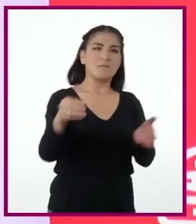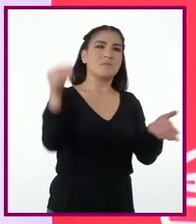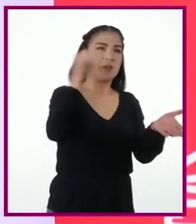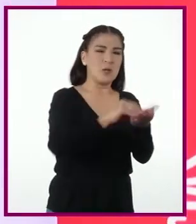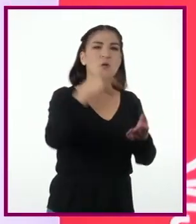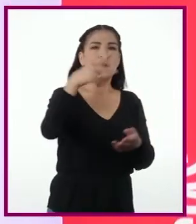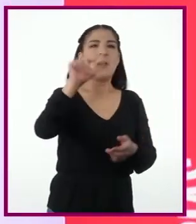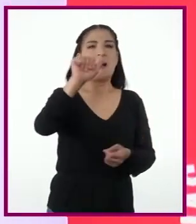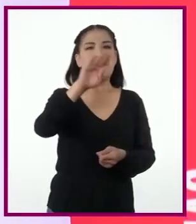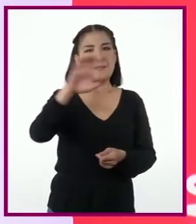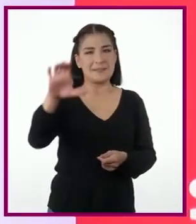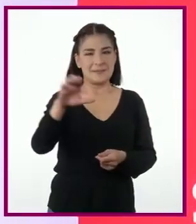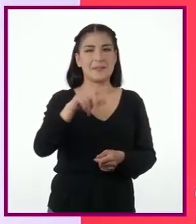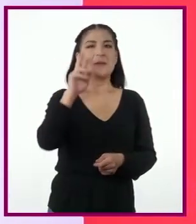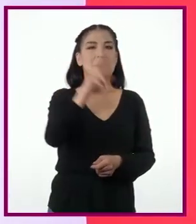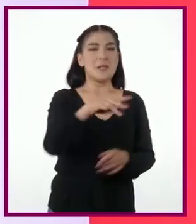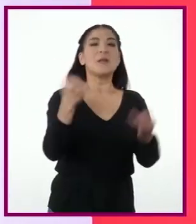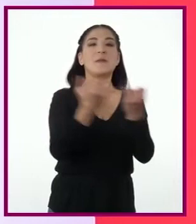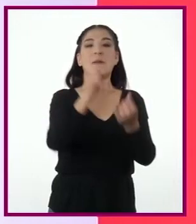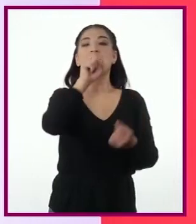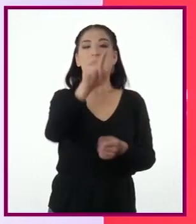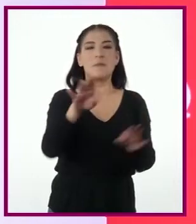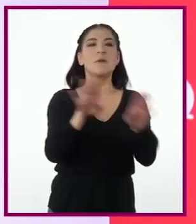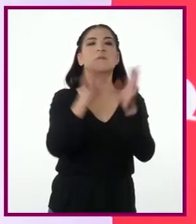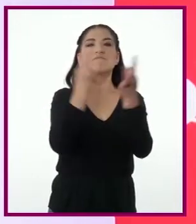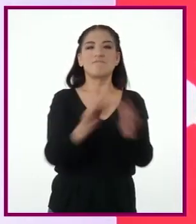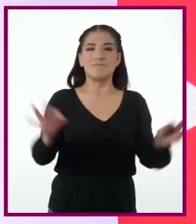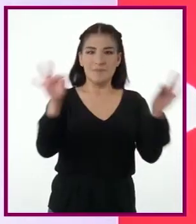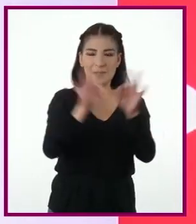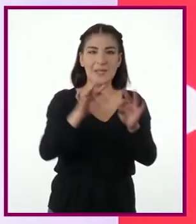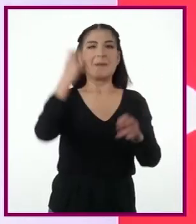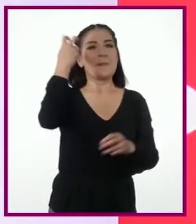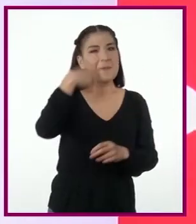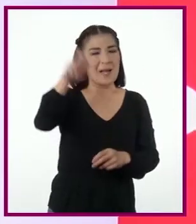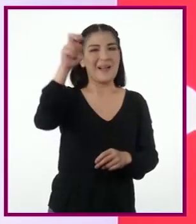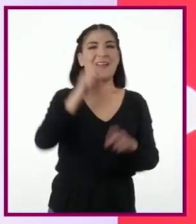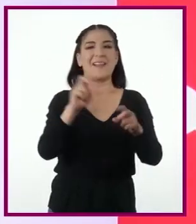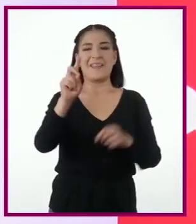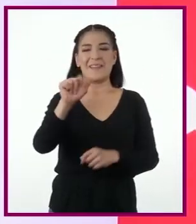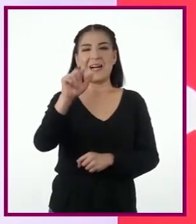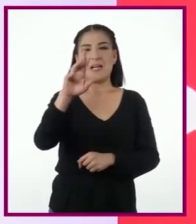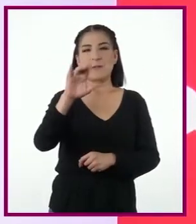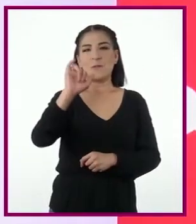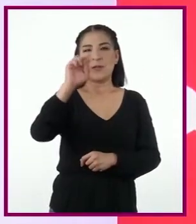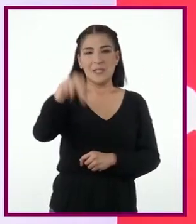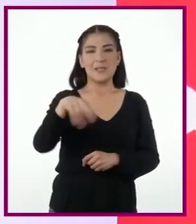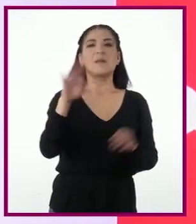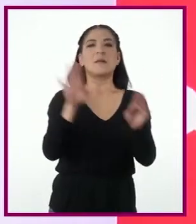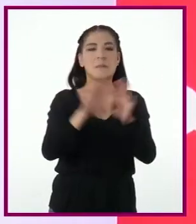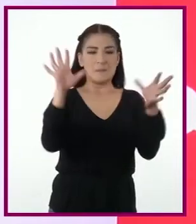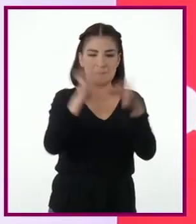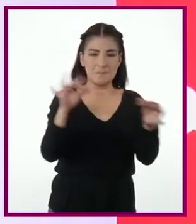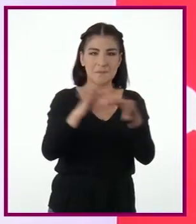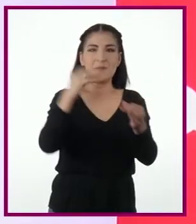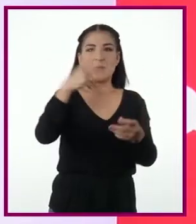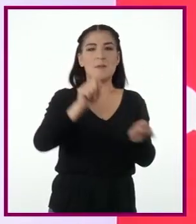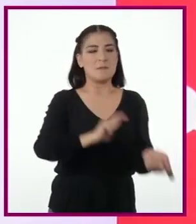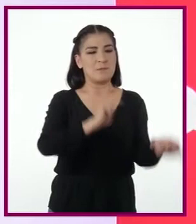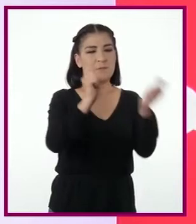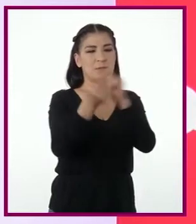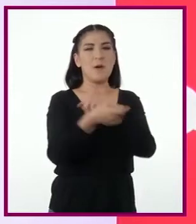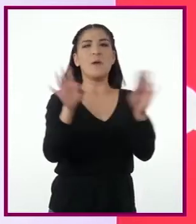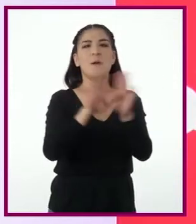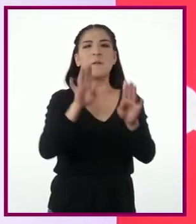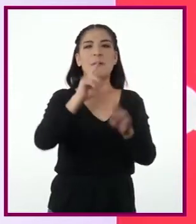biológico. También aprendimos la importancia de los viajes de Darwin en la explicación de la evolución a través de